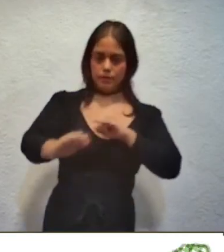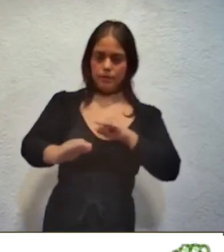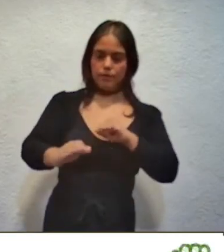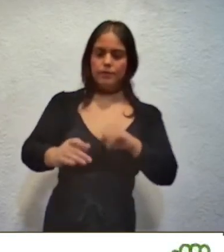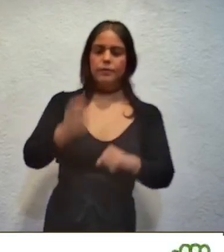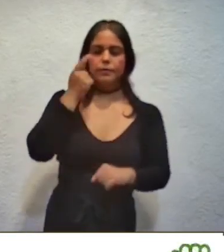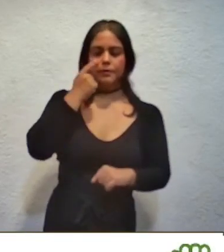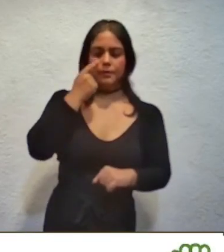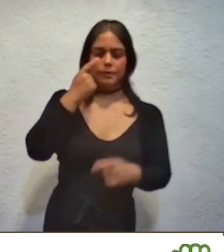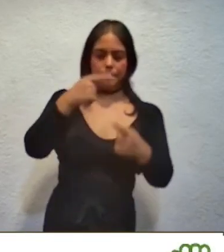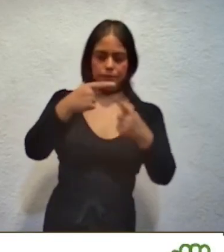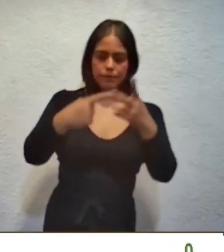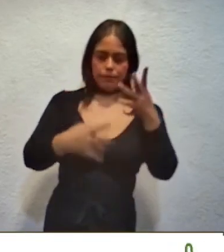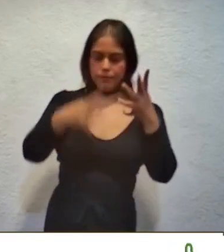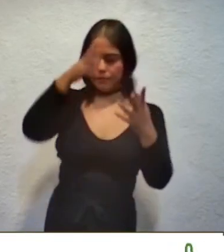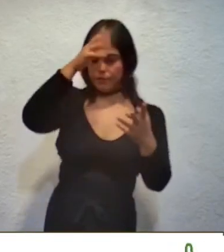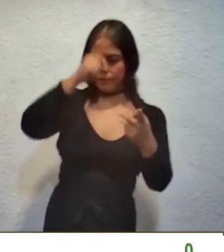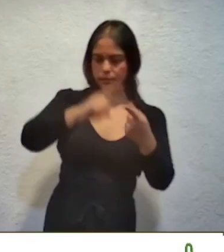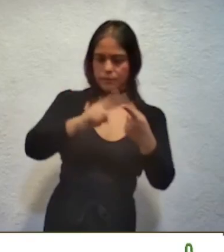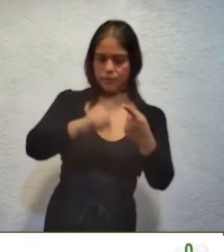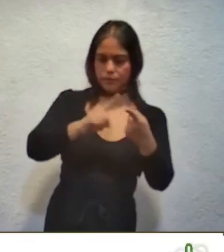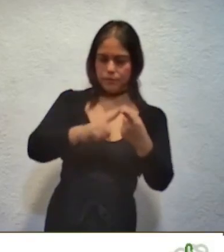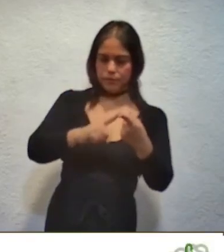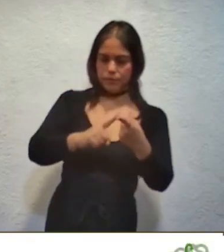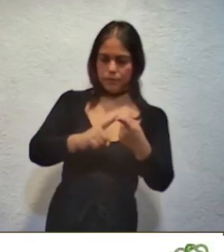puntos de acuerdo. Primero, es